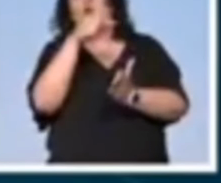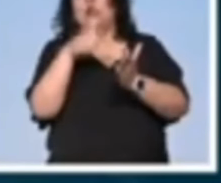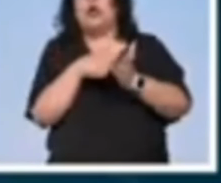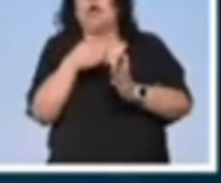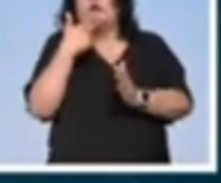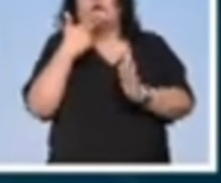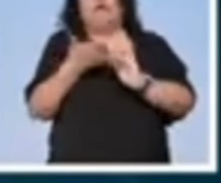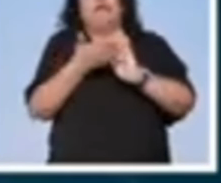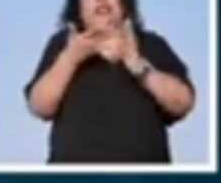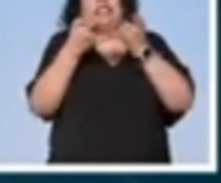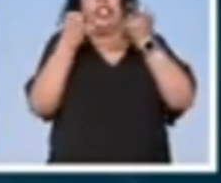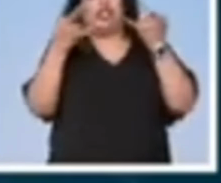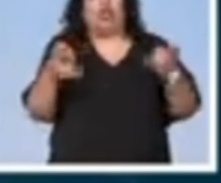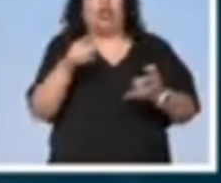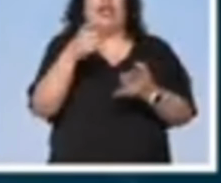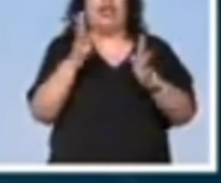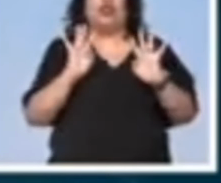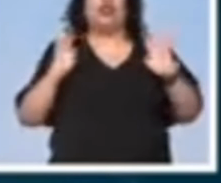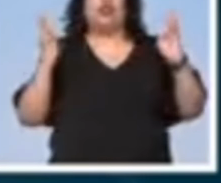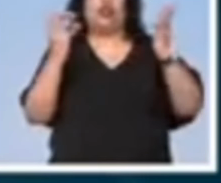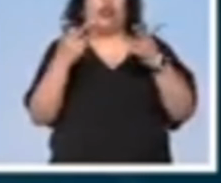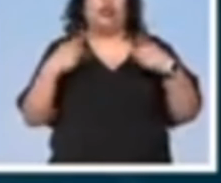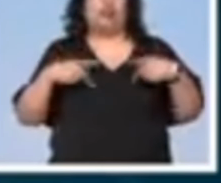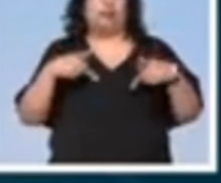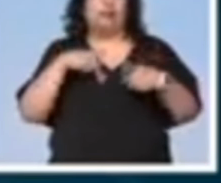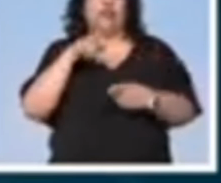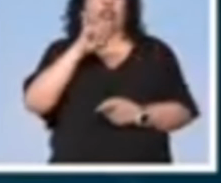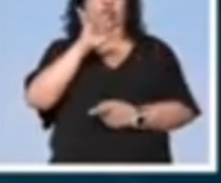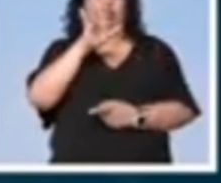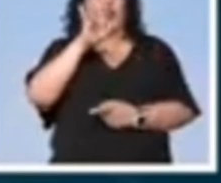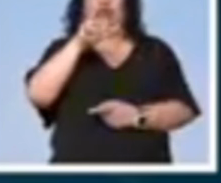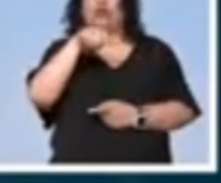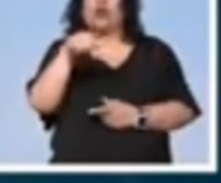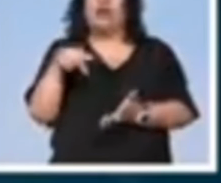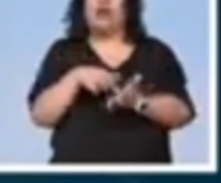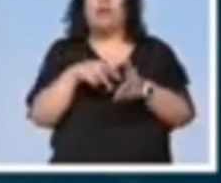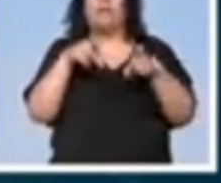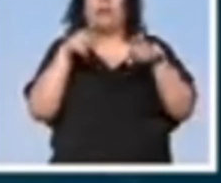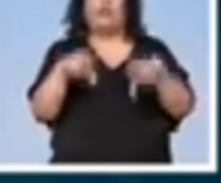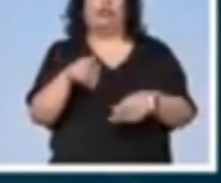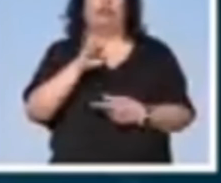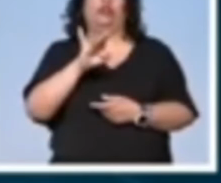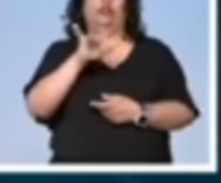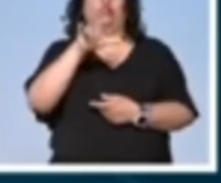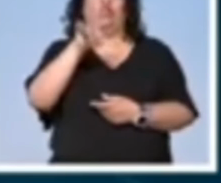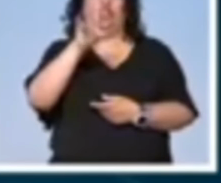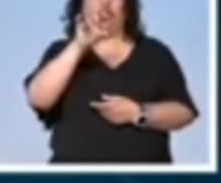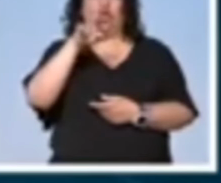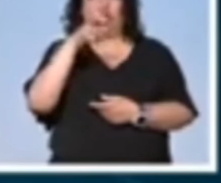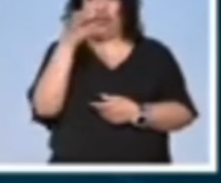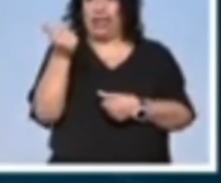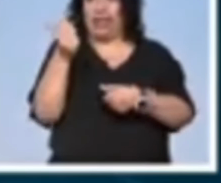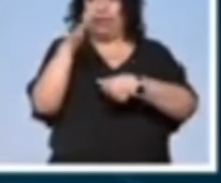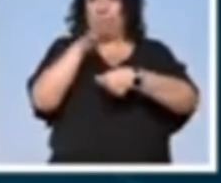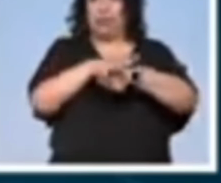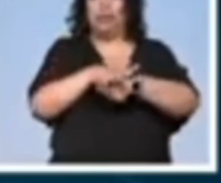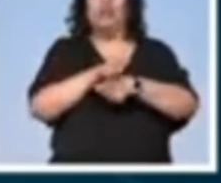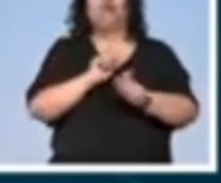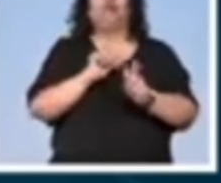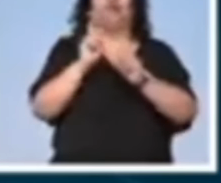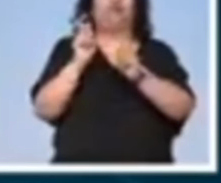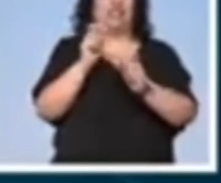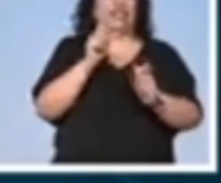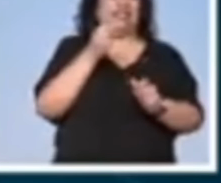de monumentos históricos a la Rotonda de las Personas Ilustres del Panteón Civil de Dolores. Con esto, la administración pasaría